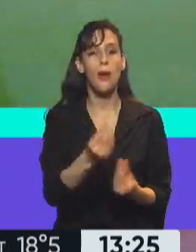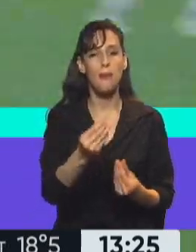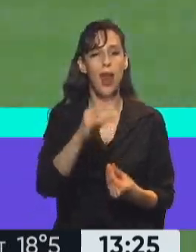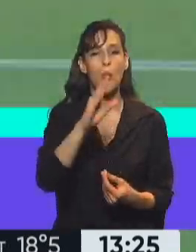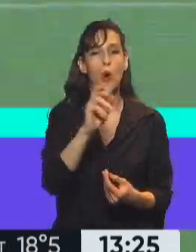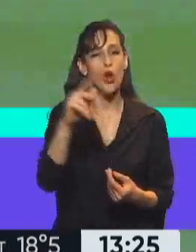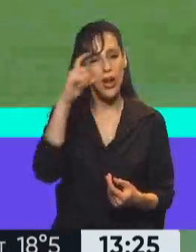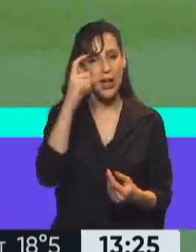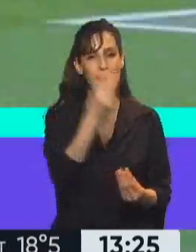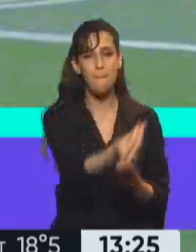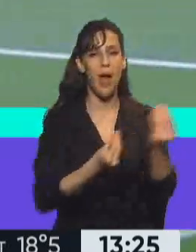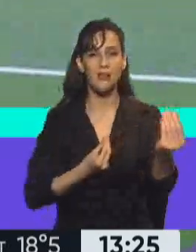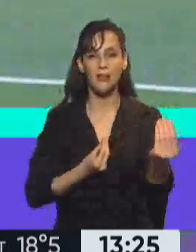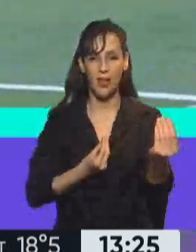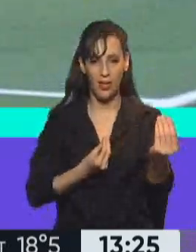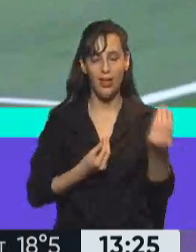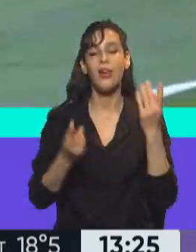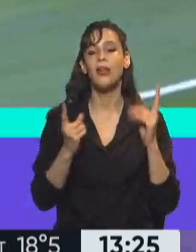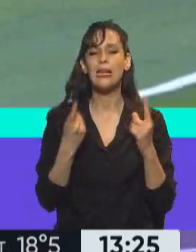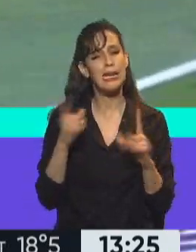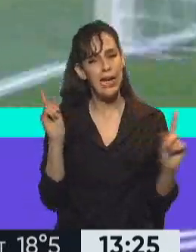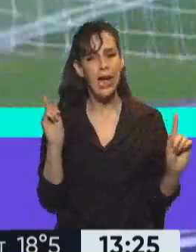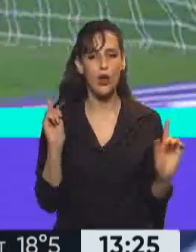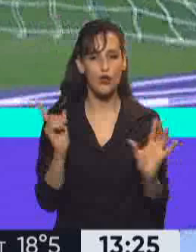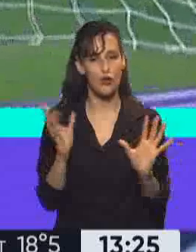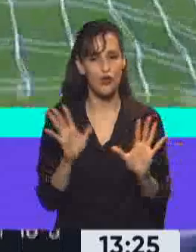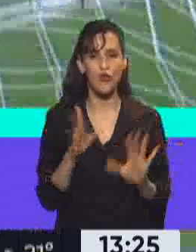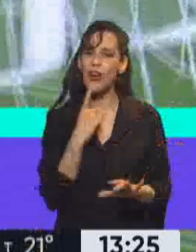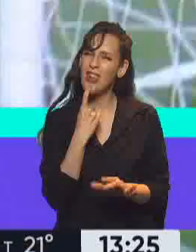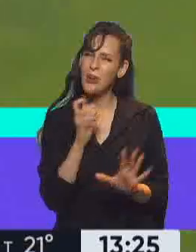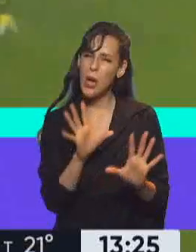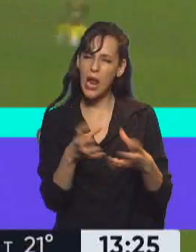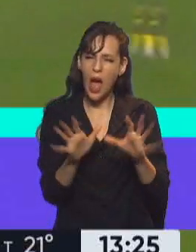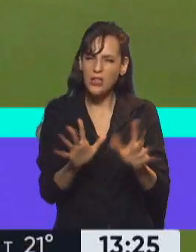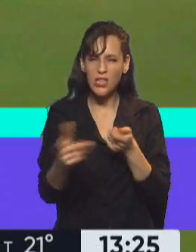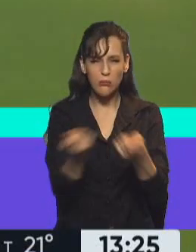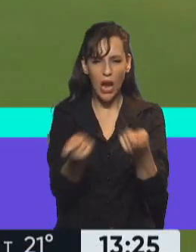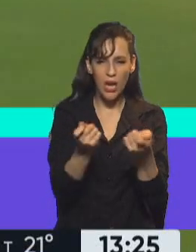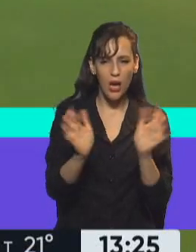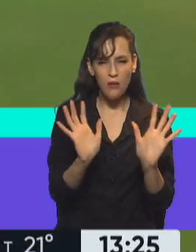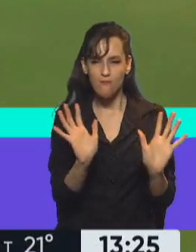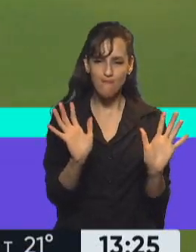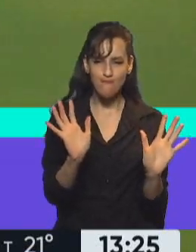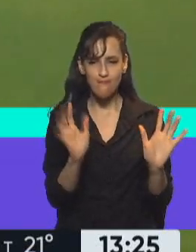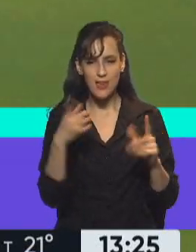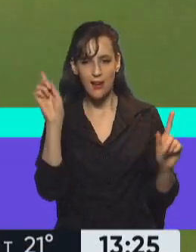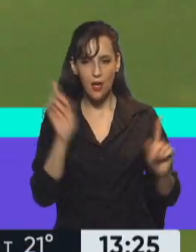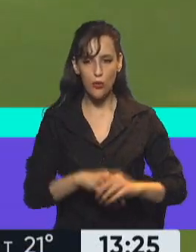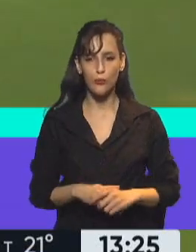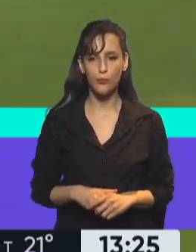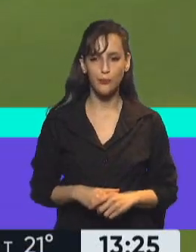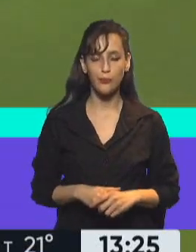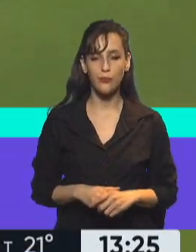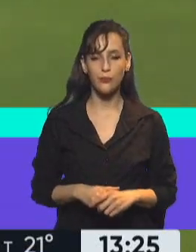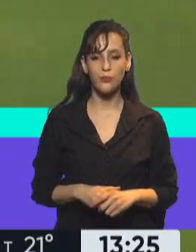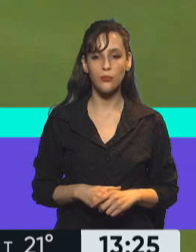podían retener a Nacho Fernández. O sea, es medio raro cómo se maneja River. Lo cierto es que ayer Borré se fue, había que poner 3,5 millones de euros nada